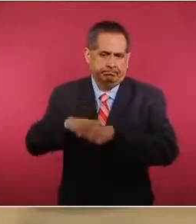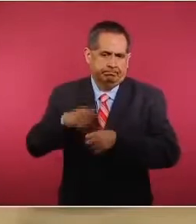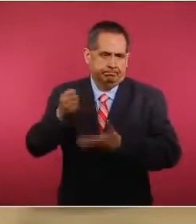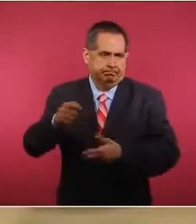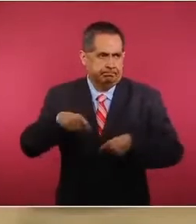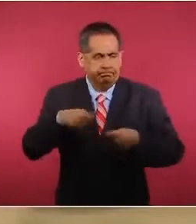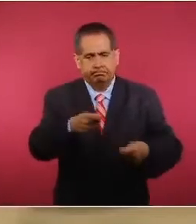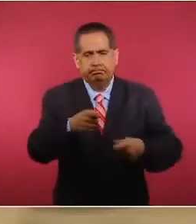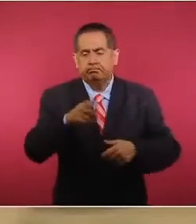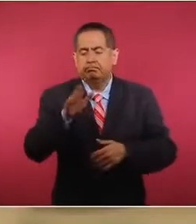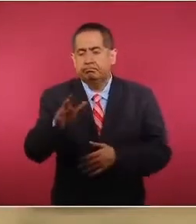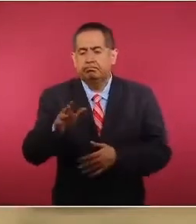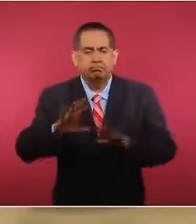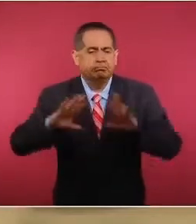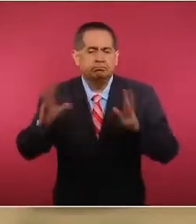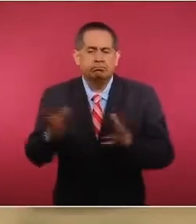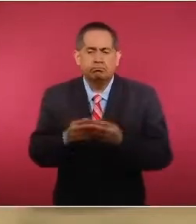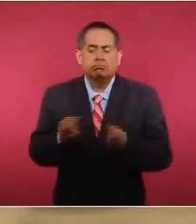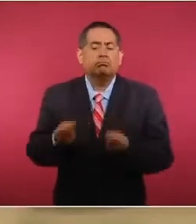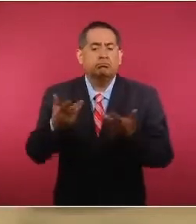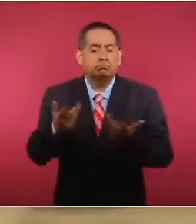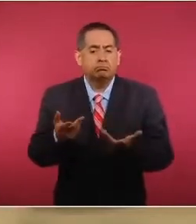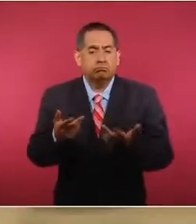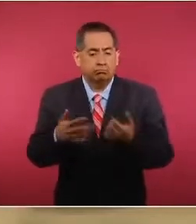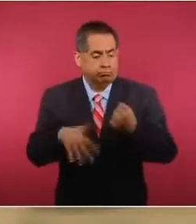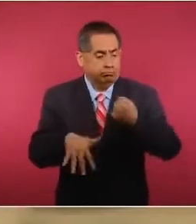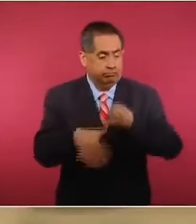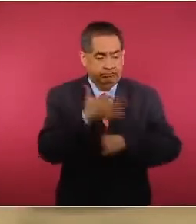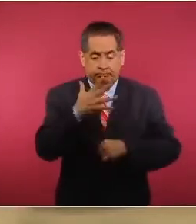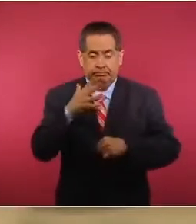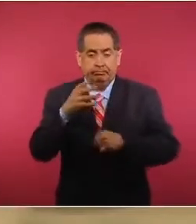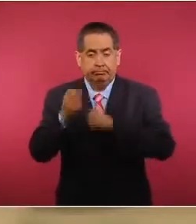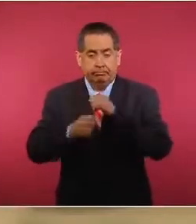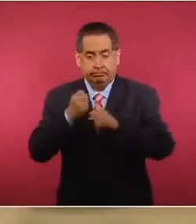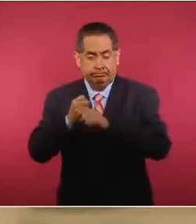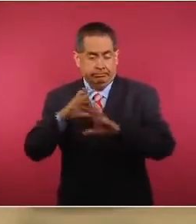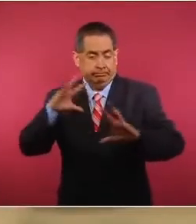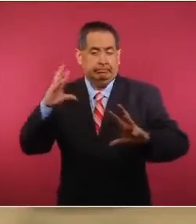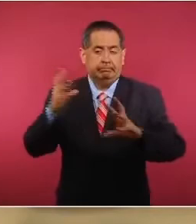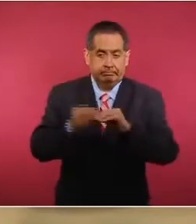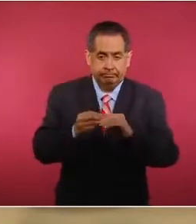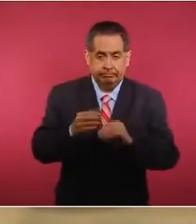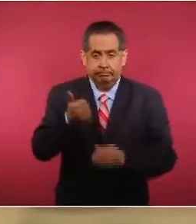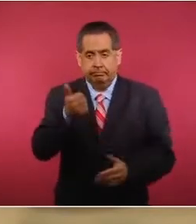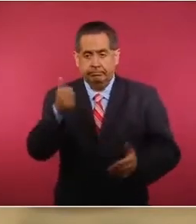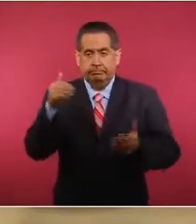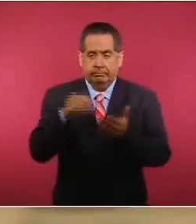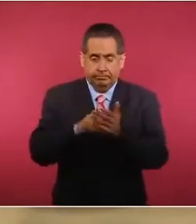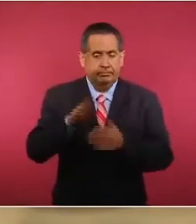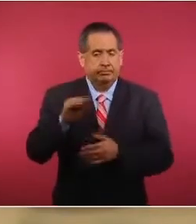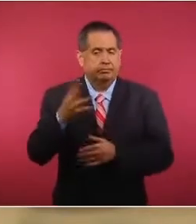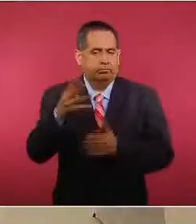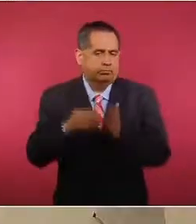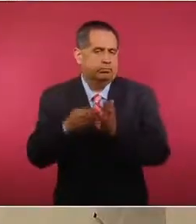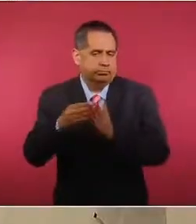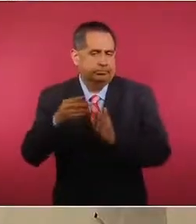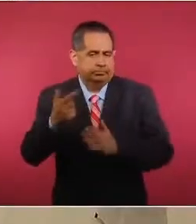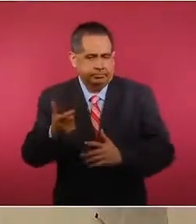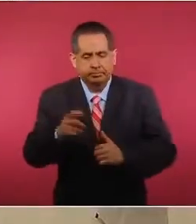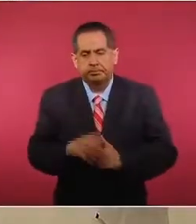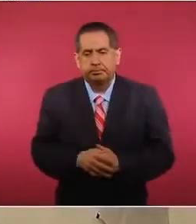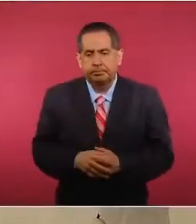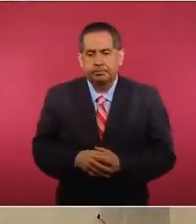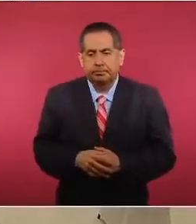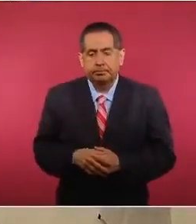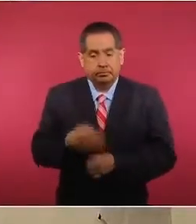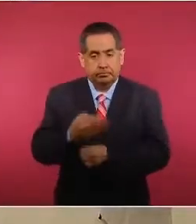Entonces, harían un total de los 15 años, como ya mencioné, de 6,094. Si en